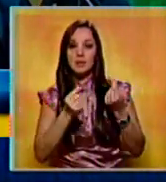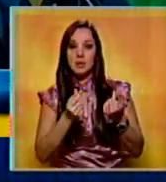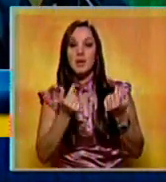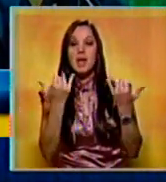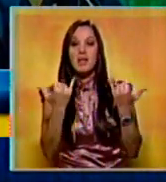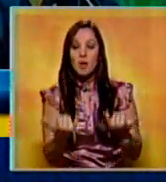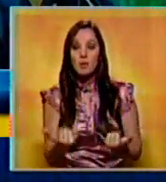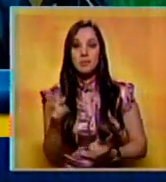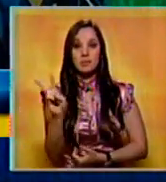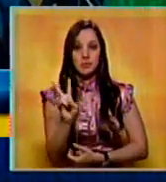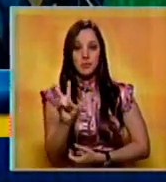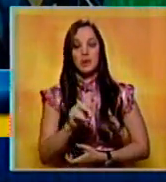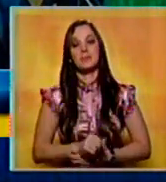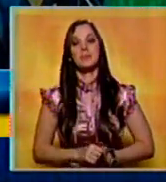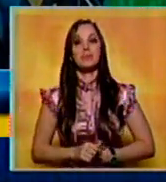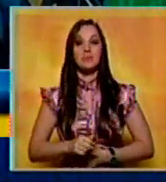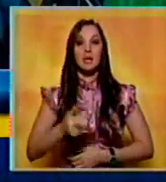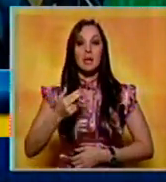Nosotros hoy